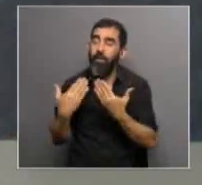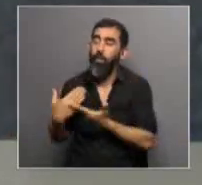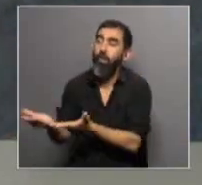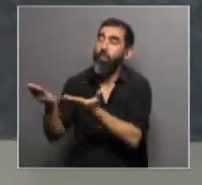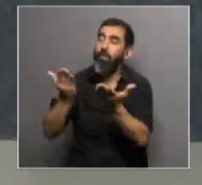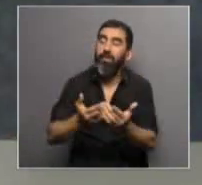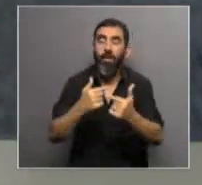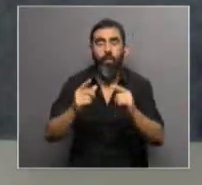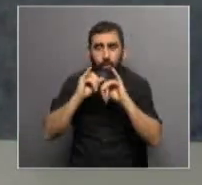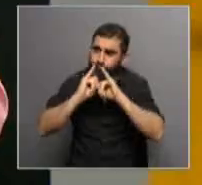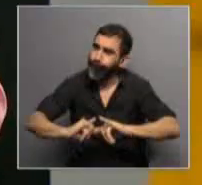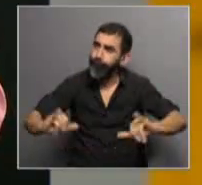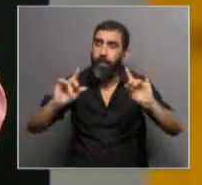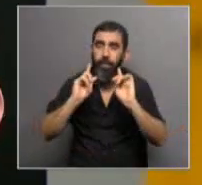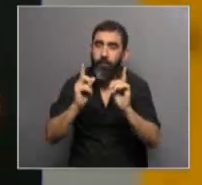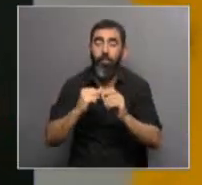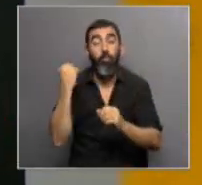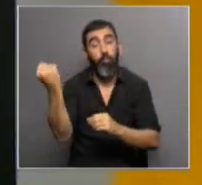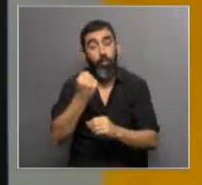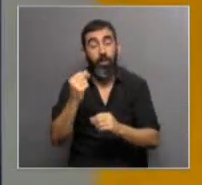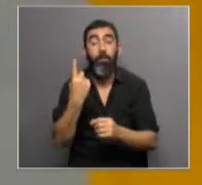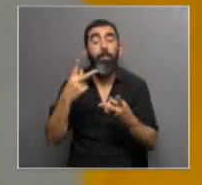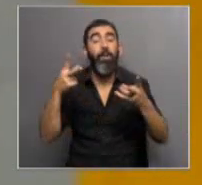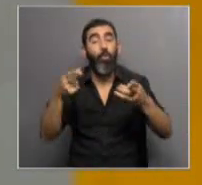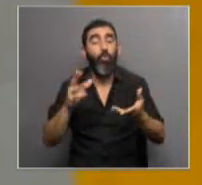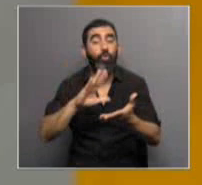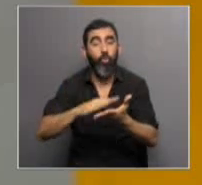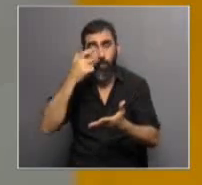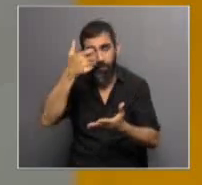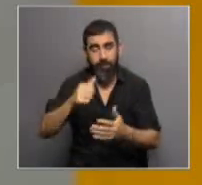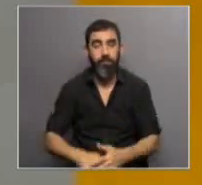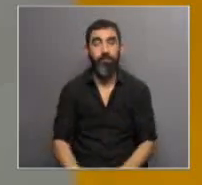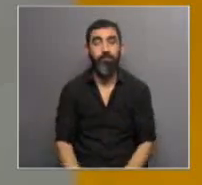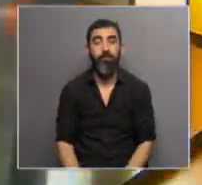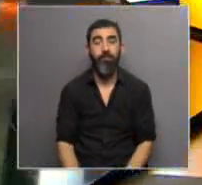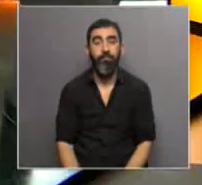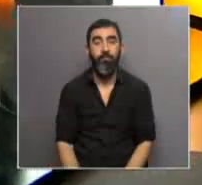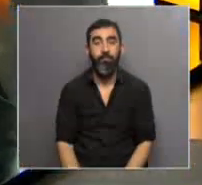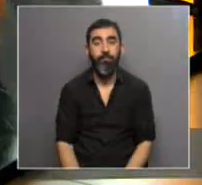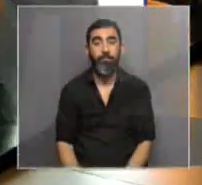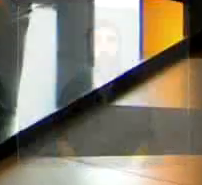estas cosas exactamente hacemos la primera pausa en sobre ciencia de goles más